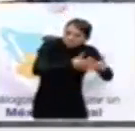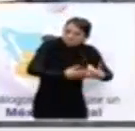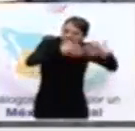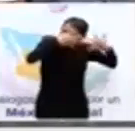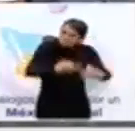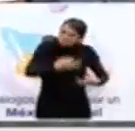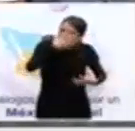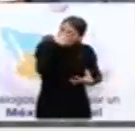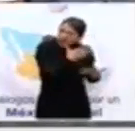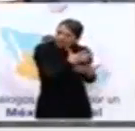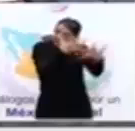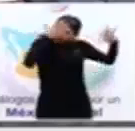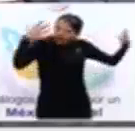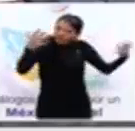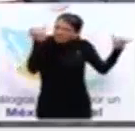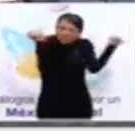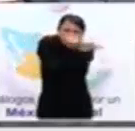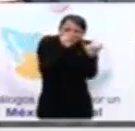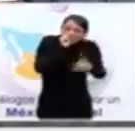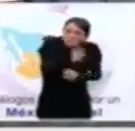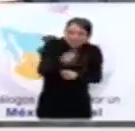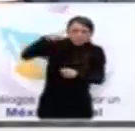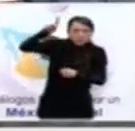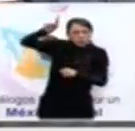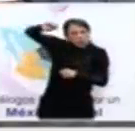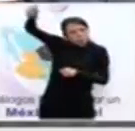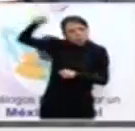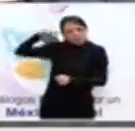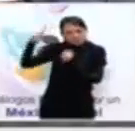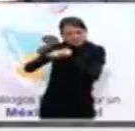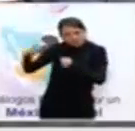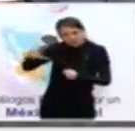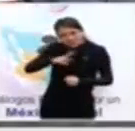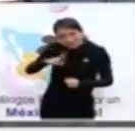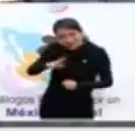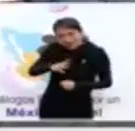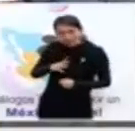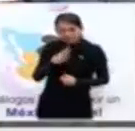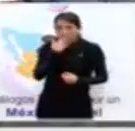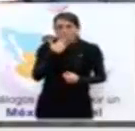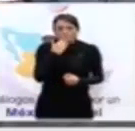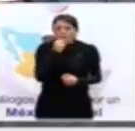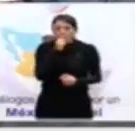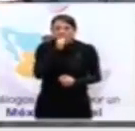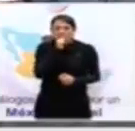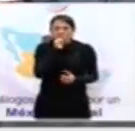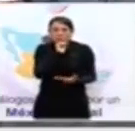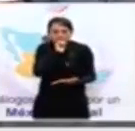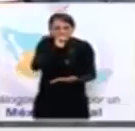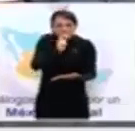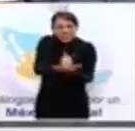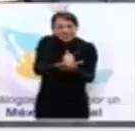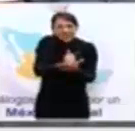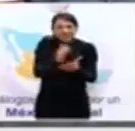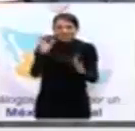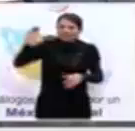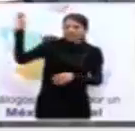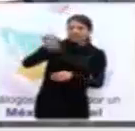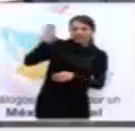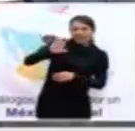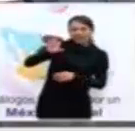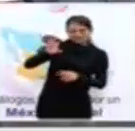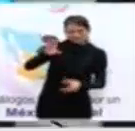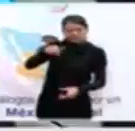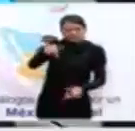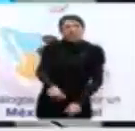podemos comercializar nuestros propios granos con marca, porque no hay una marca de cereal mexicano en este momento en las mesas de nadie de nosotros. Todo